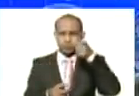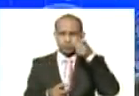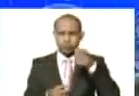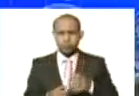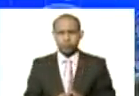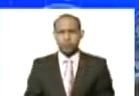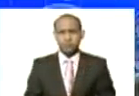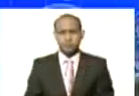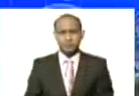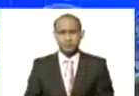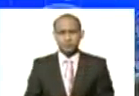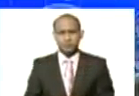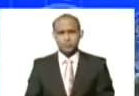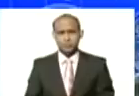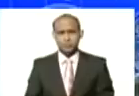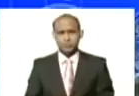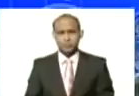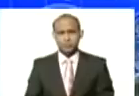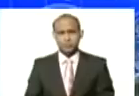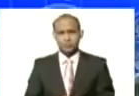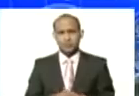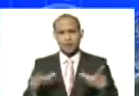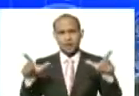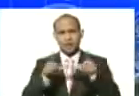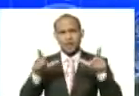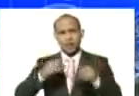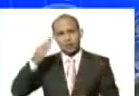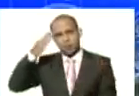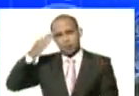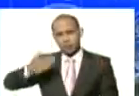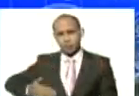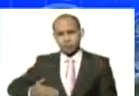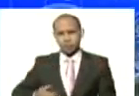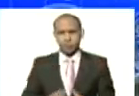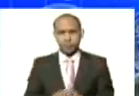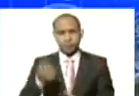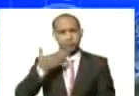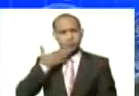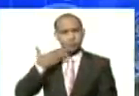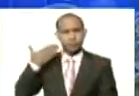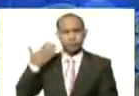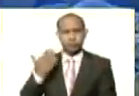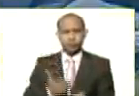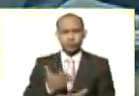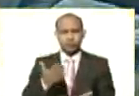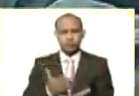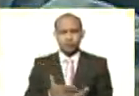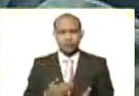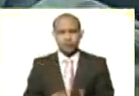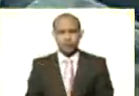de TVFAN. TVFAN se ha lucido en